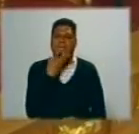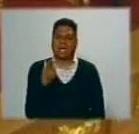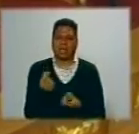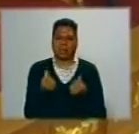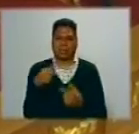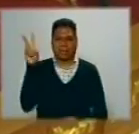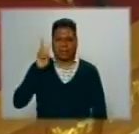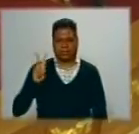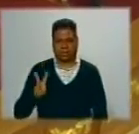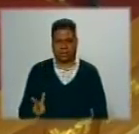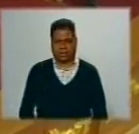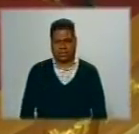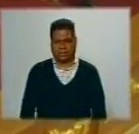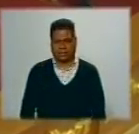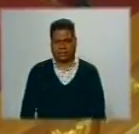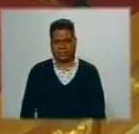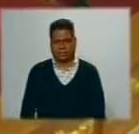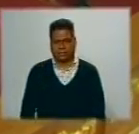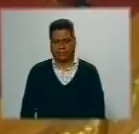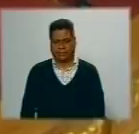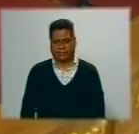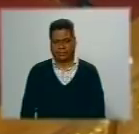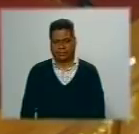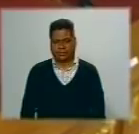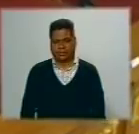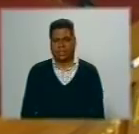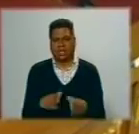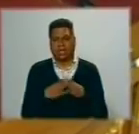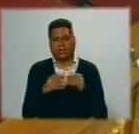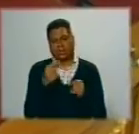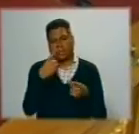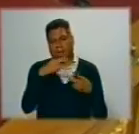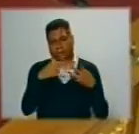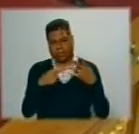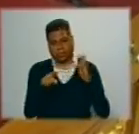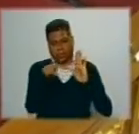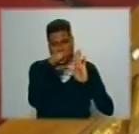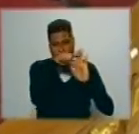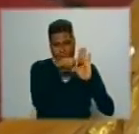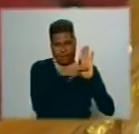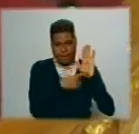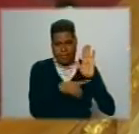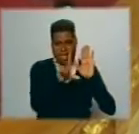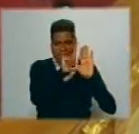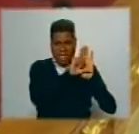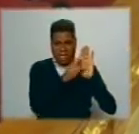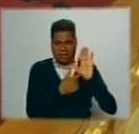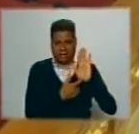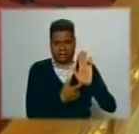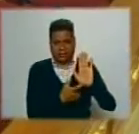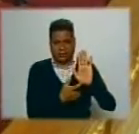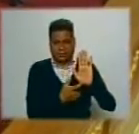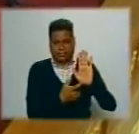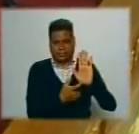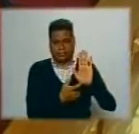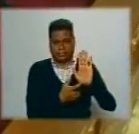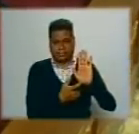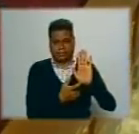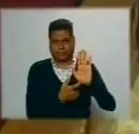venezolana. Entre las finalidades que tiene planteada esta ley,